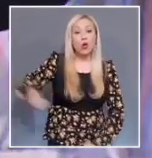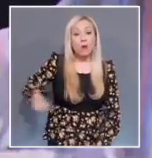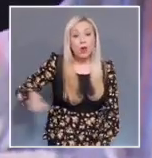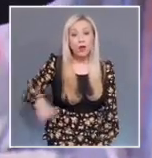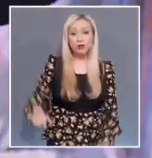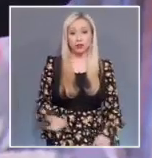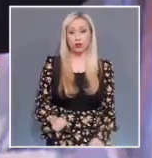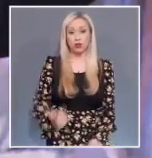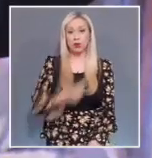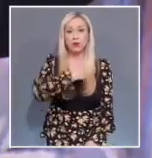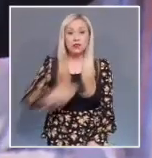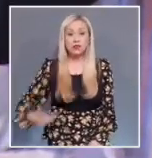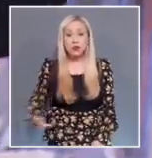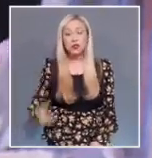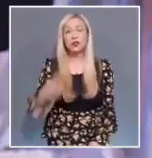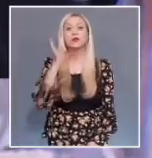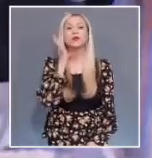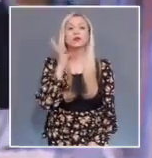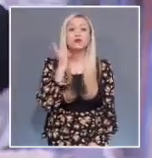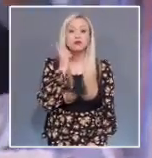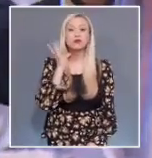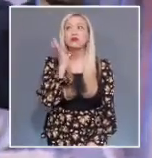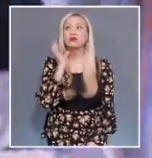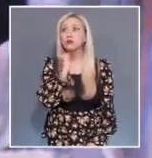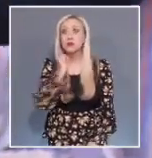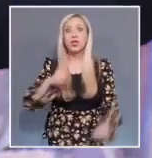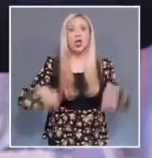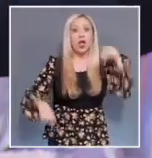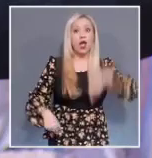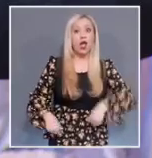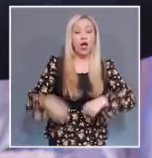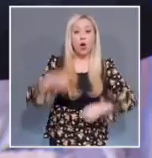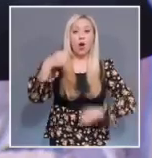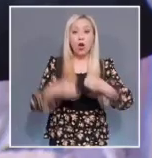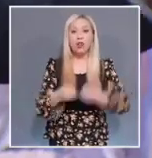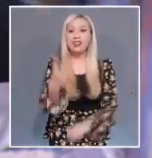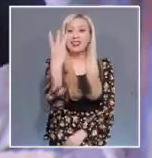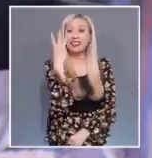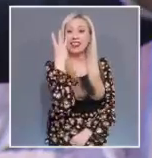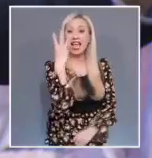una Constitución mandando, ordenando 3 poderes iguales,